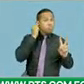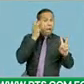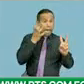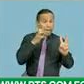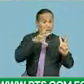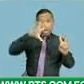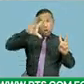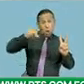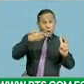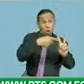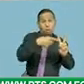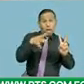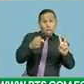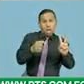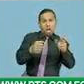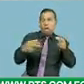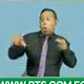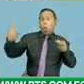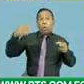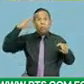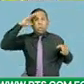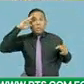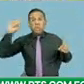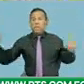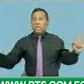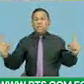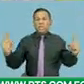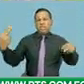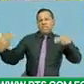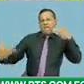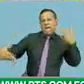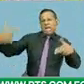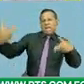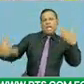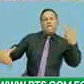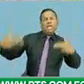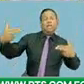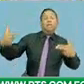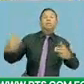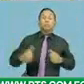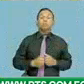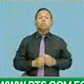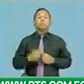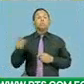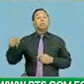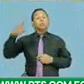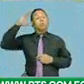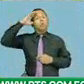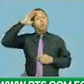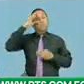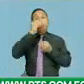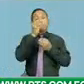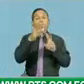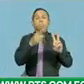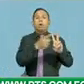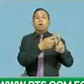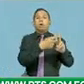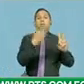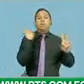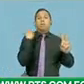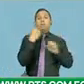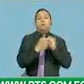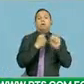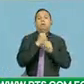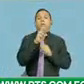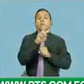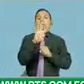La Garzota, norte de Guayaquil. La policía informó que el sospechoso de 24 años fue